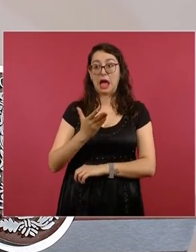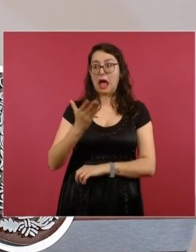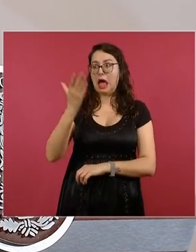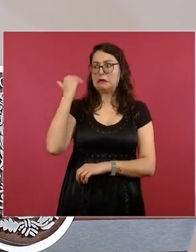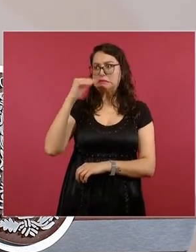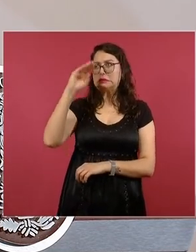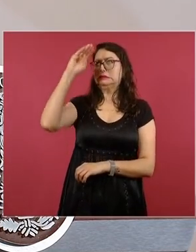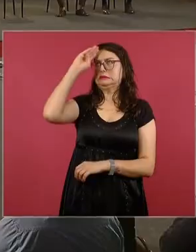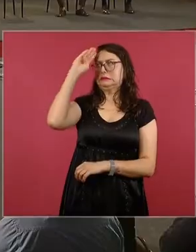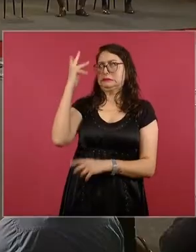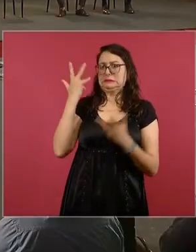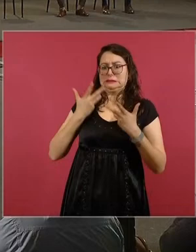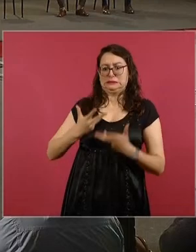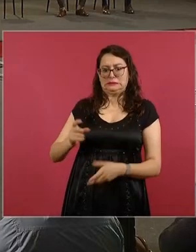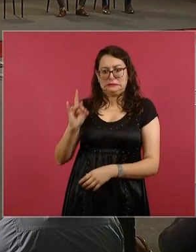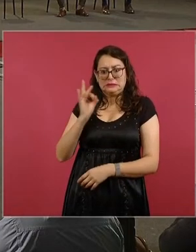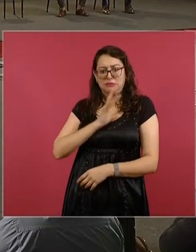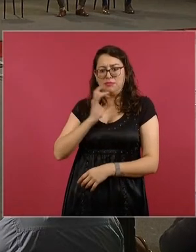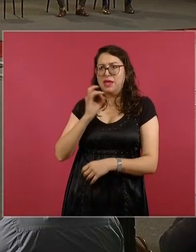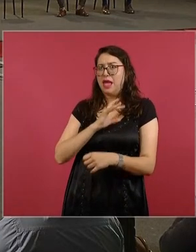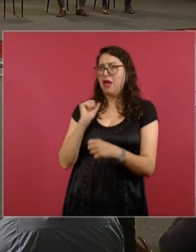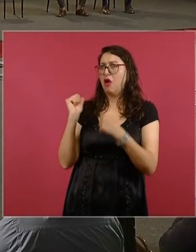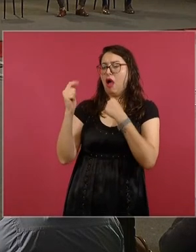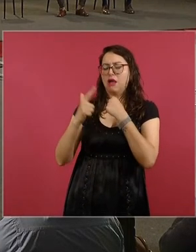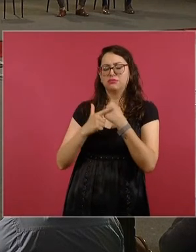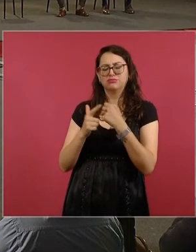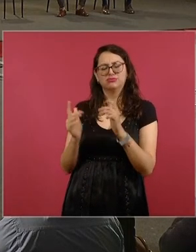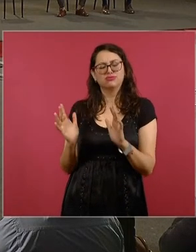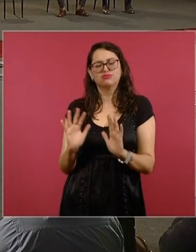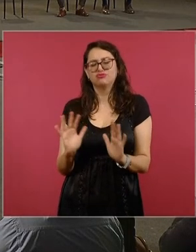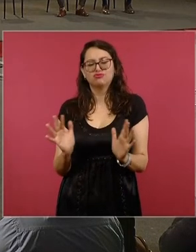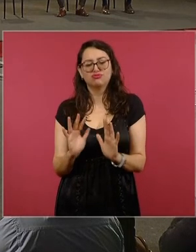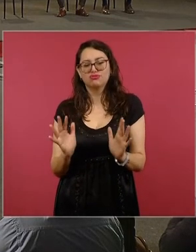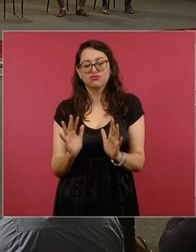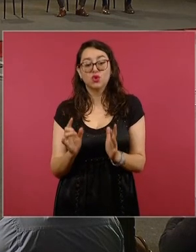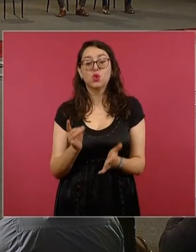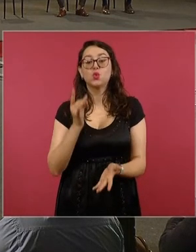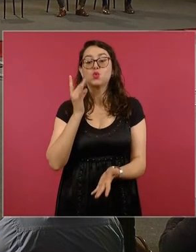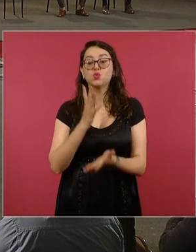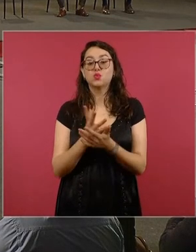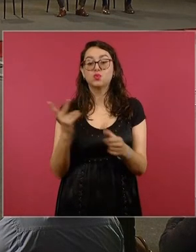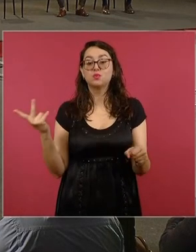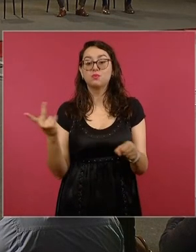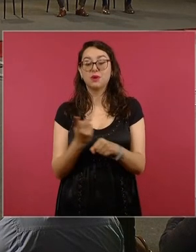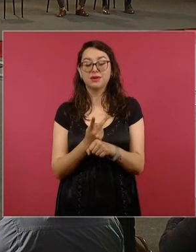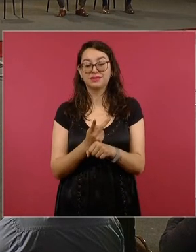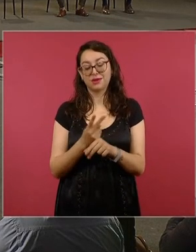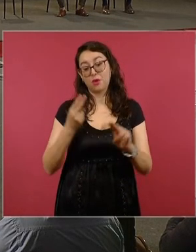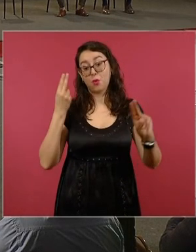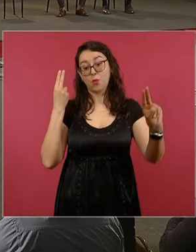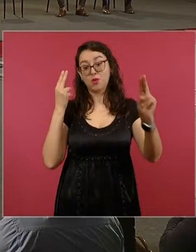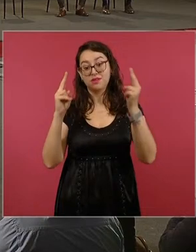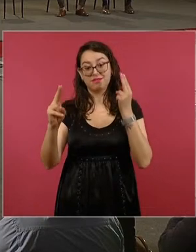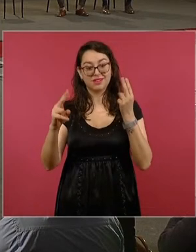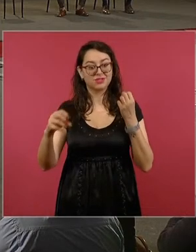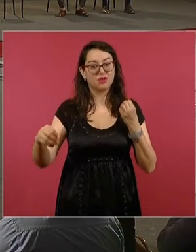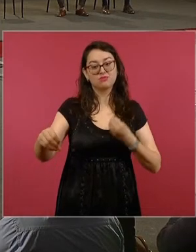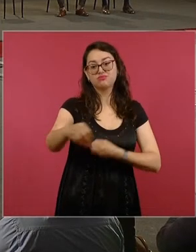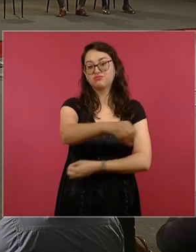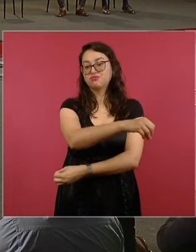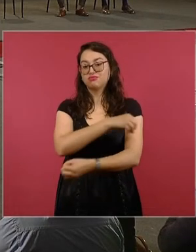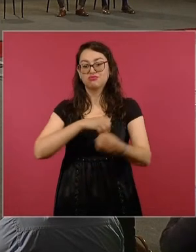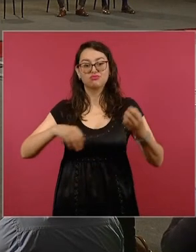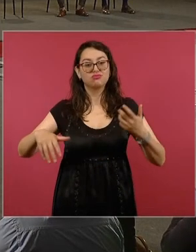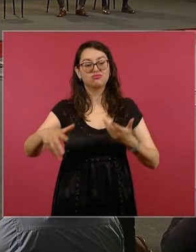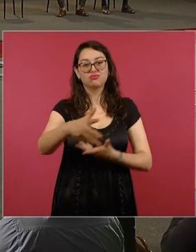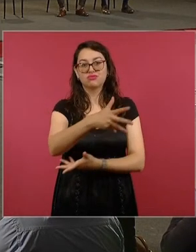no lo era. En realidad, se trataba de la evidencia de complejos niveles de organización del universo accesibles a